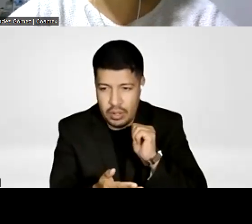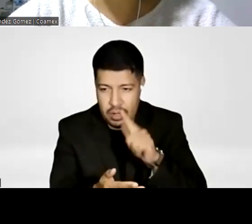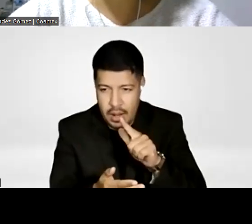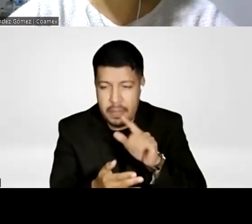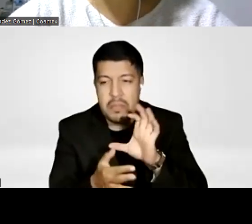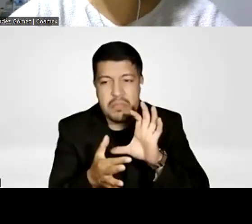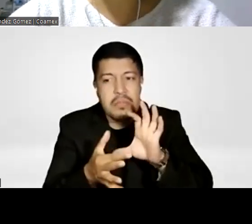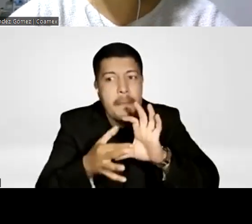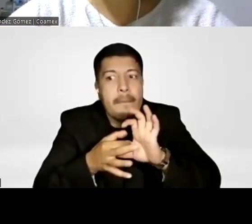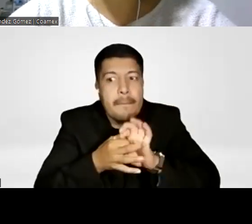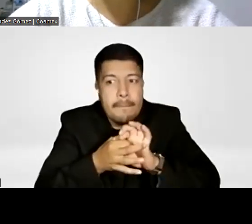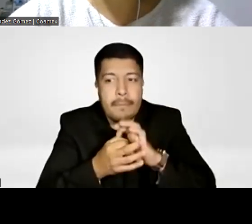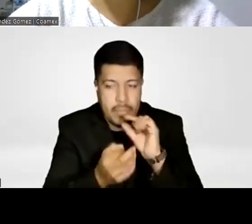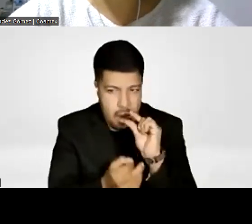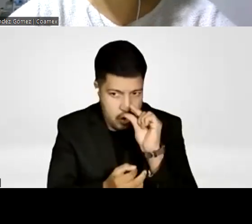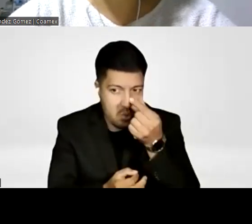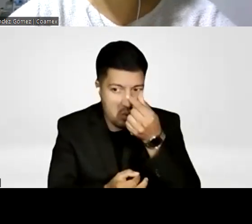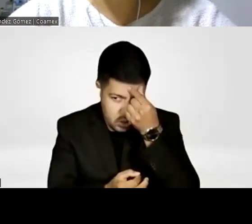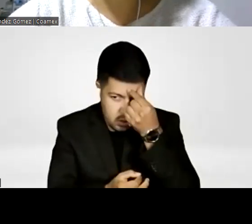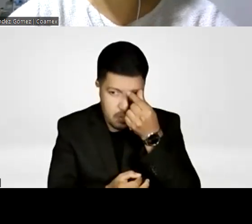ejemplo, con trastorno del espectro autista.